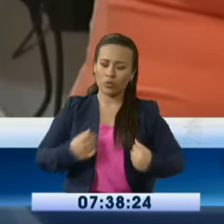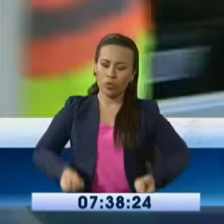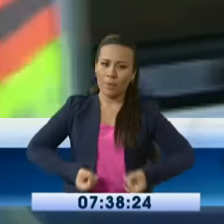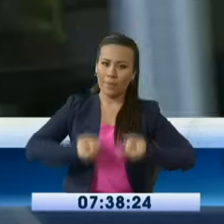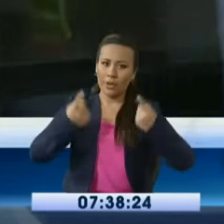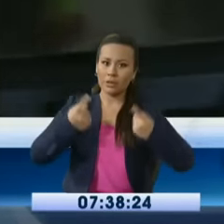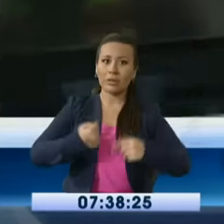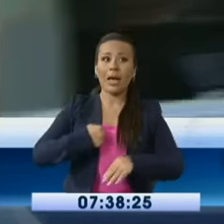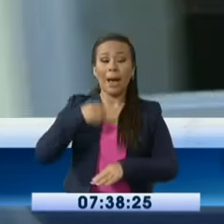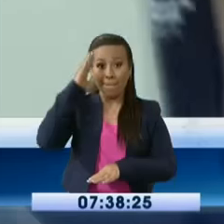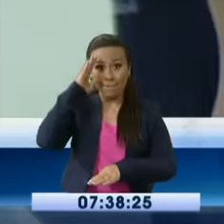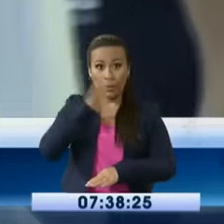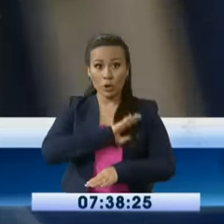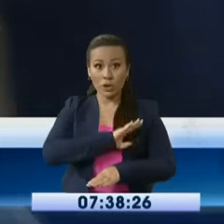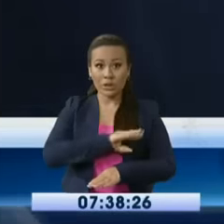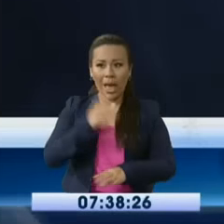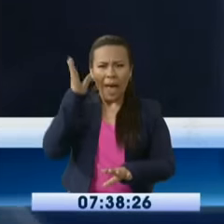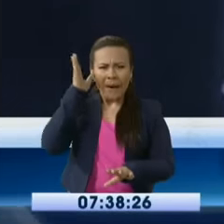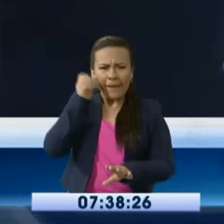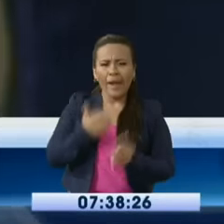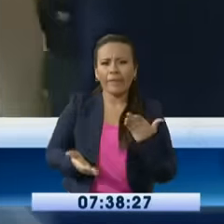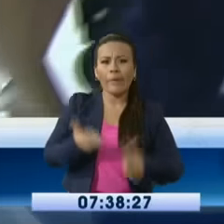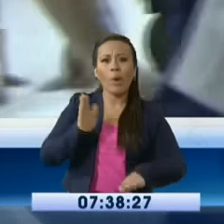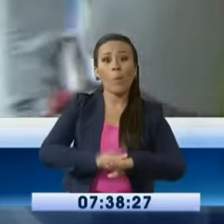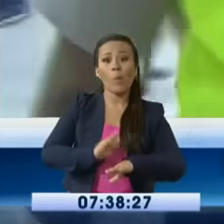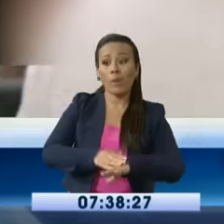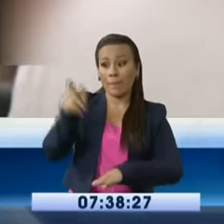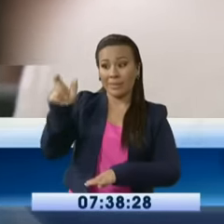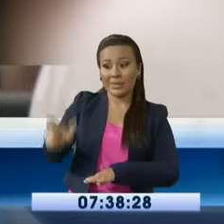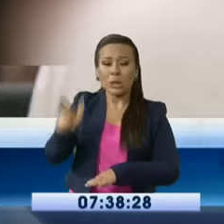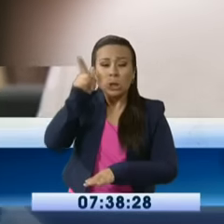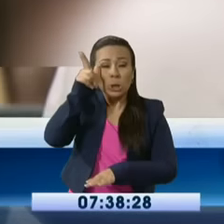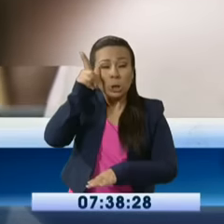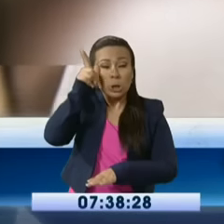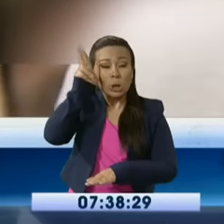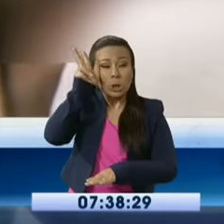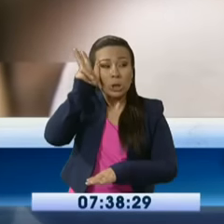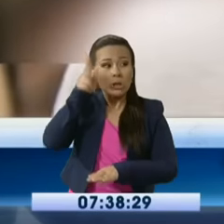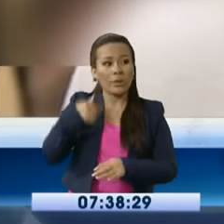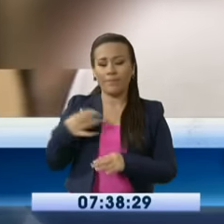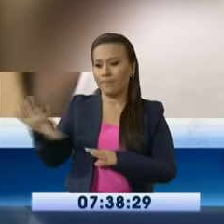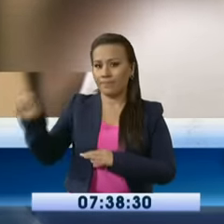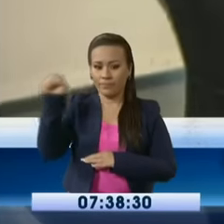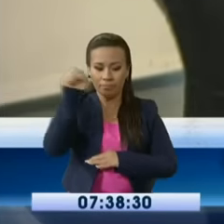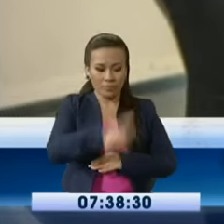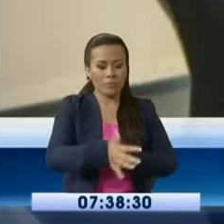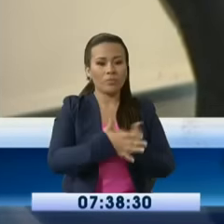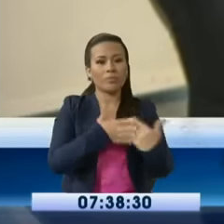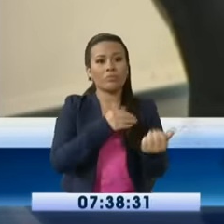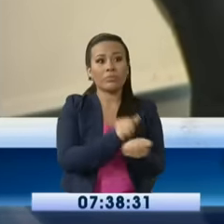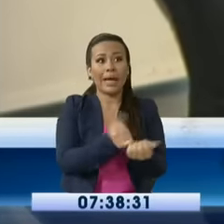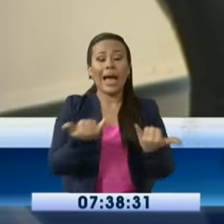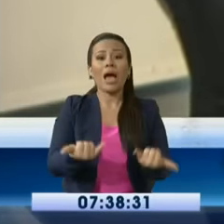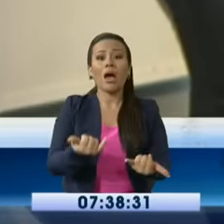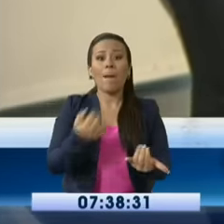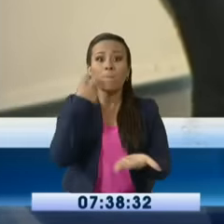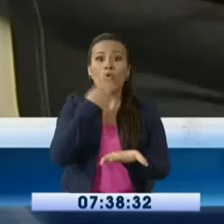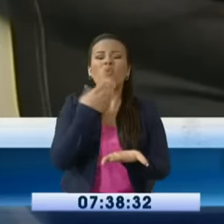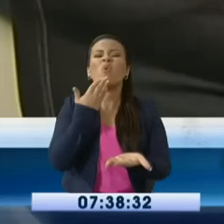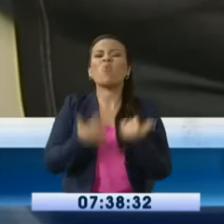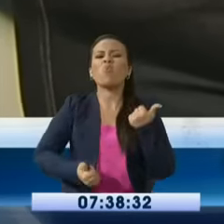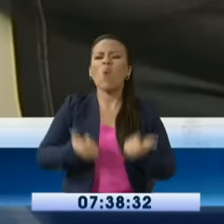ciudadano chino que estaría implicado en el caso. Según el fiscal William Aguilar, el registro de un video